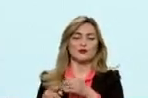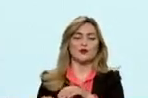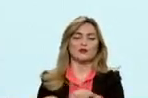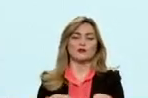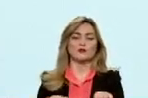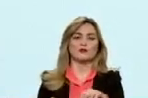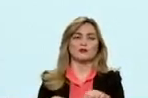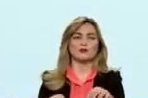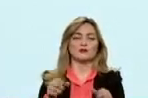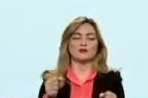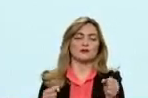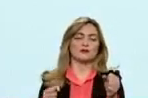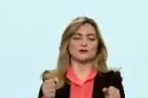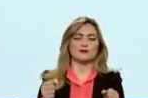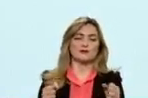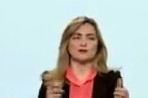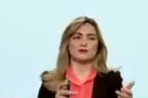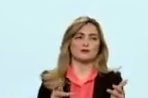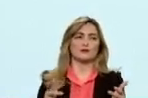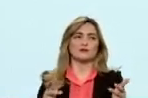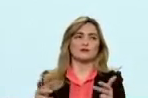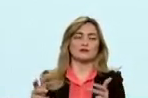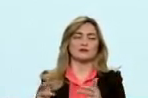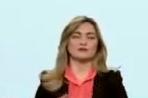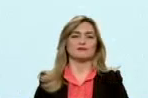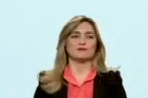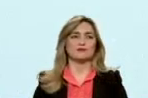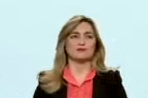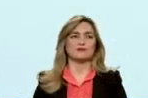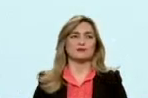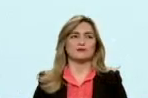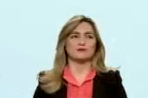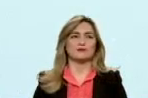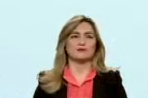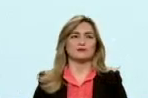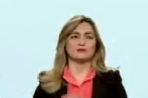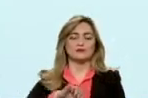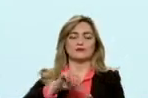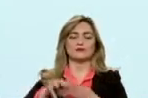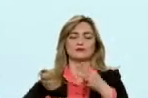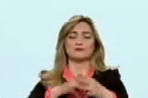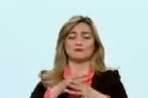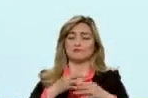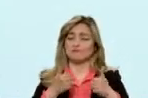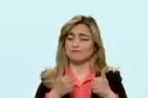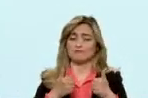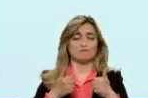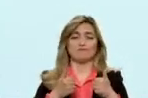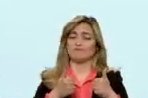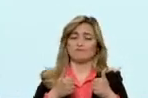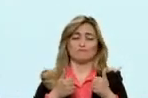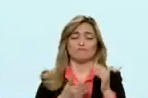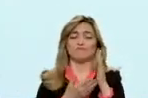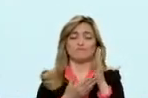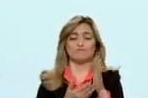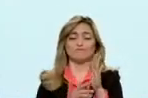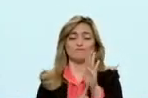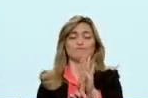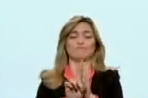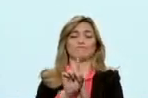actividad o la utilización del vehículo particular. Uh-huh. Eso no es sostenible en ninguna ciudad del mundo. Principalmente los modelos de